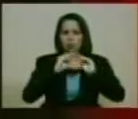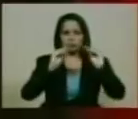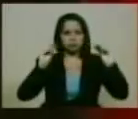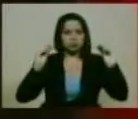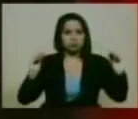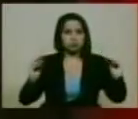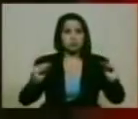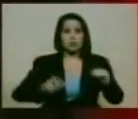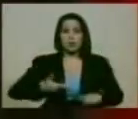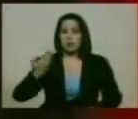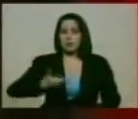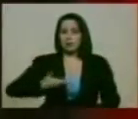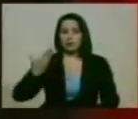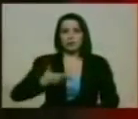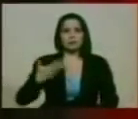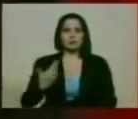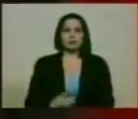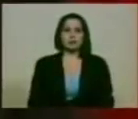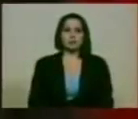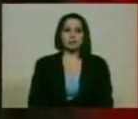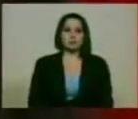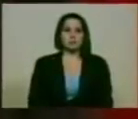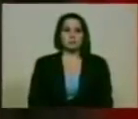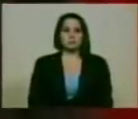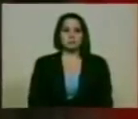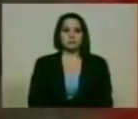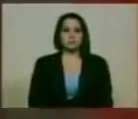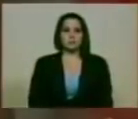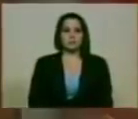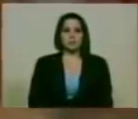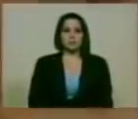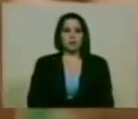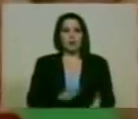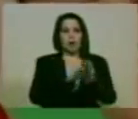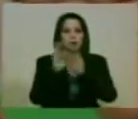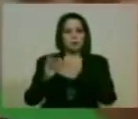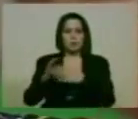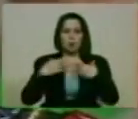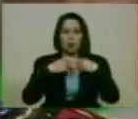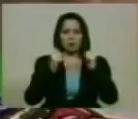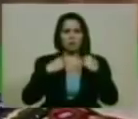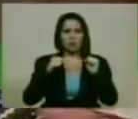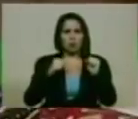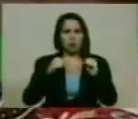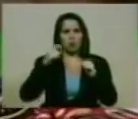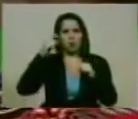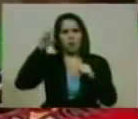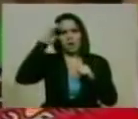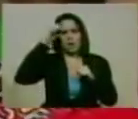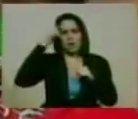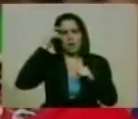¿Viste la importancia? Ernesto, camarada, Aristóbulo, Aloha,